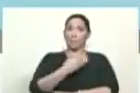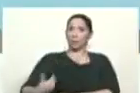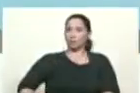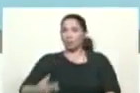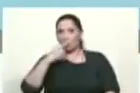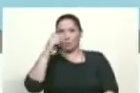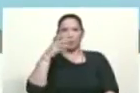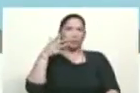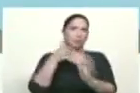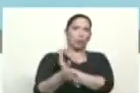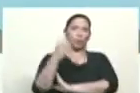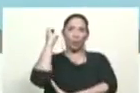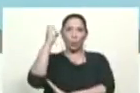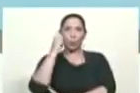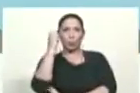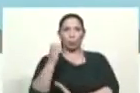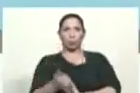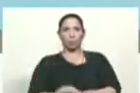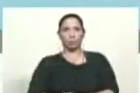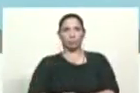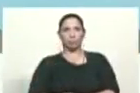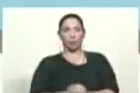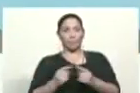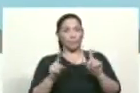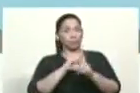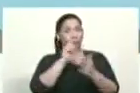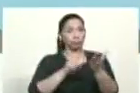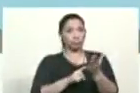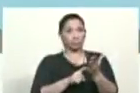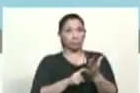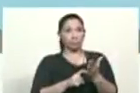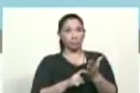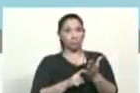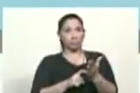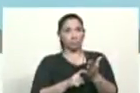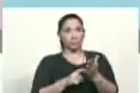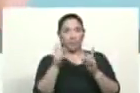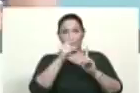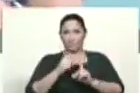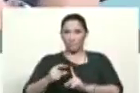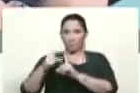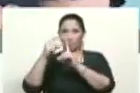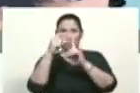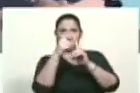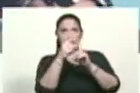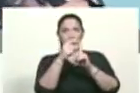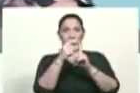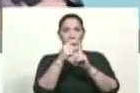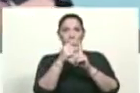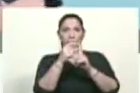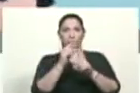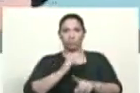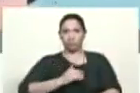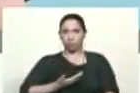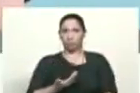de Europa, ¿no? Pero en general, la palabra que puede